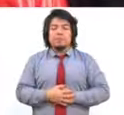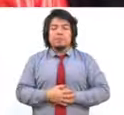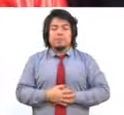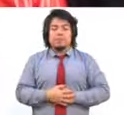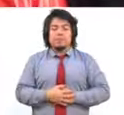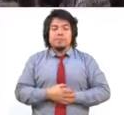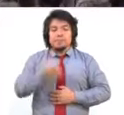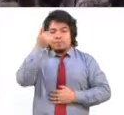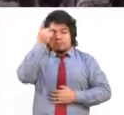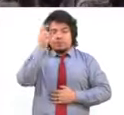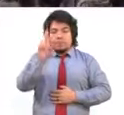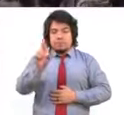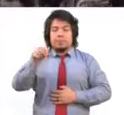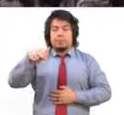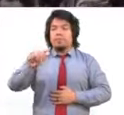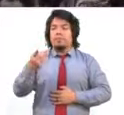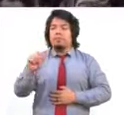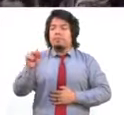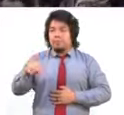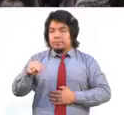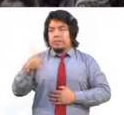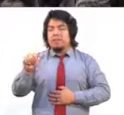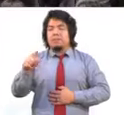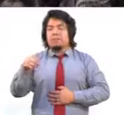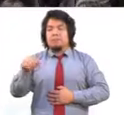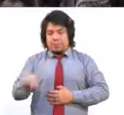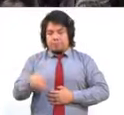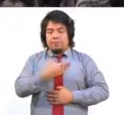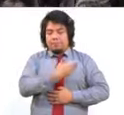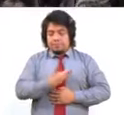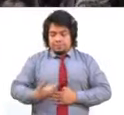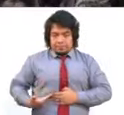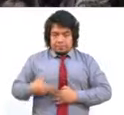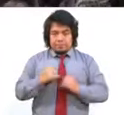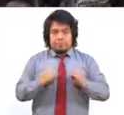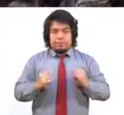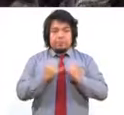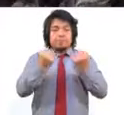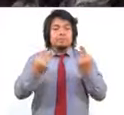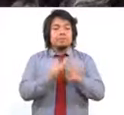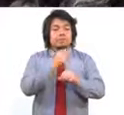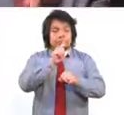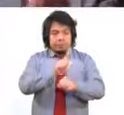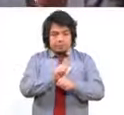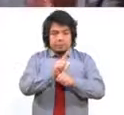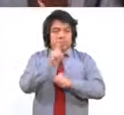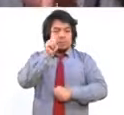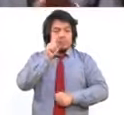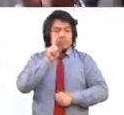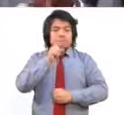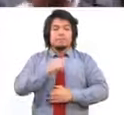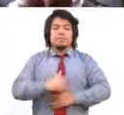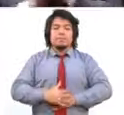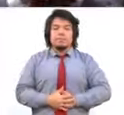La doctora Nadine Gassman Silverman, presidenta del Instituto Nacional de las Mujeres.